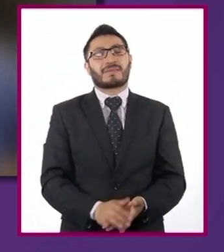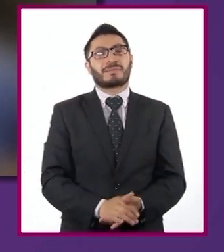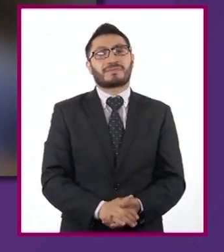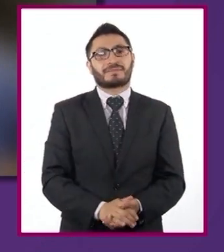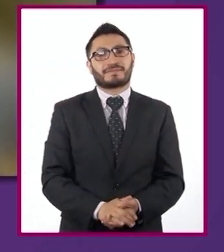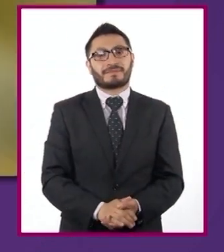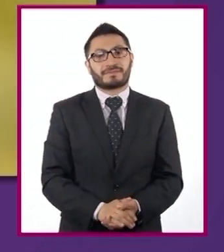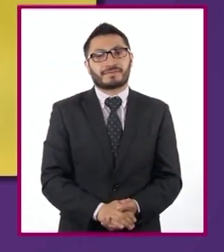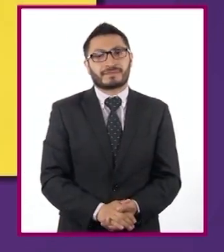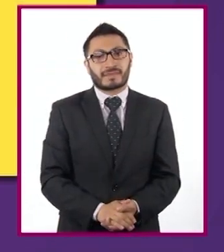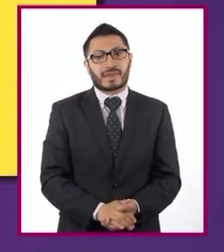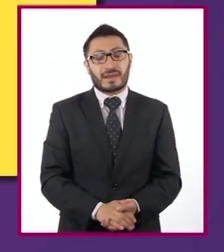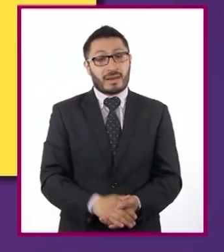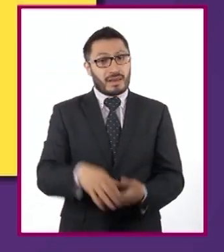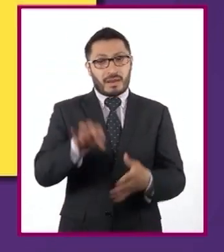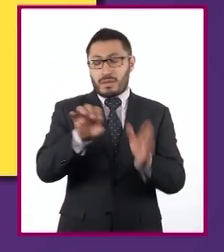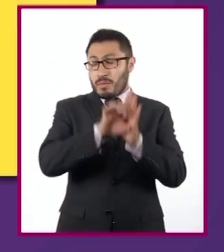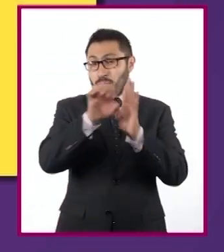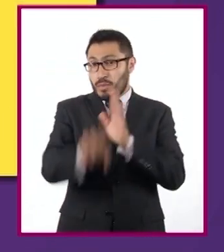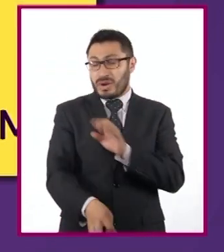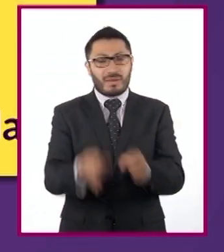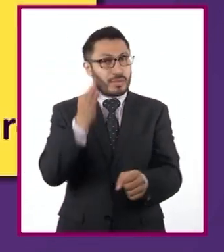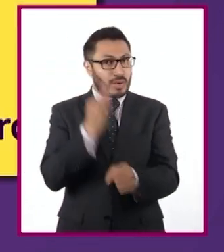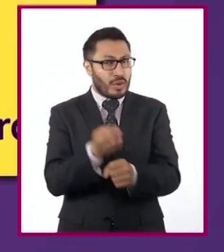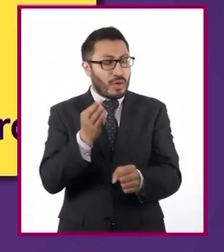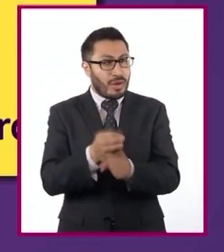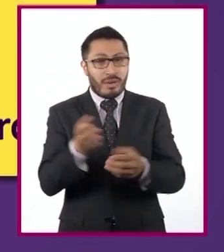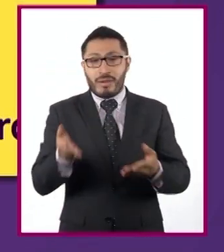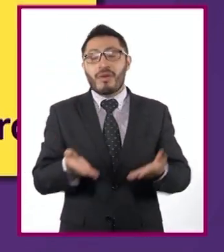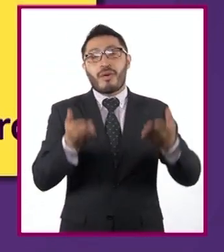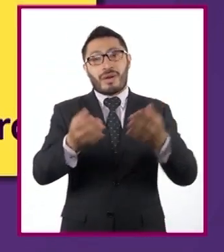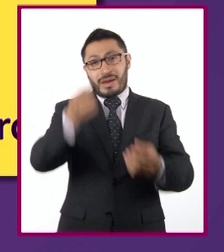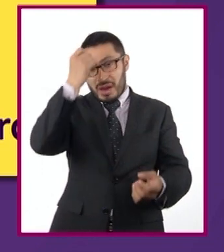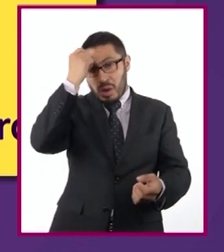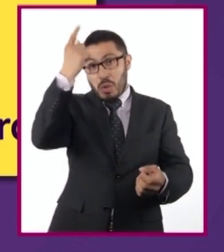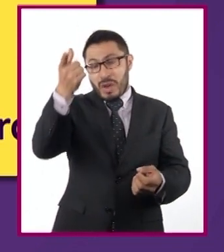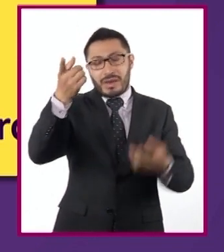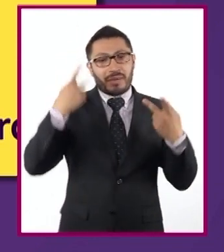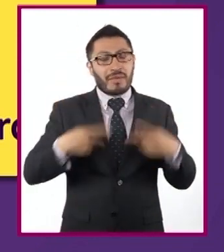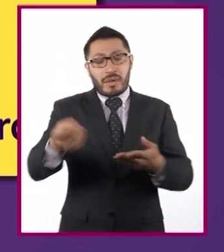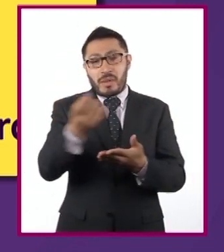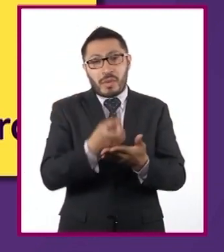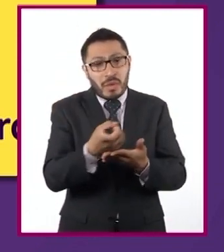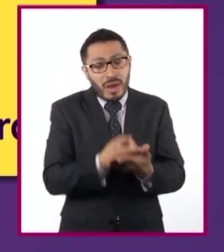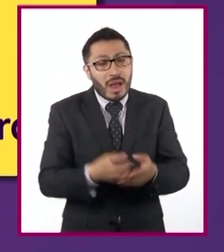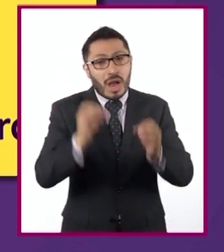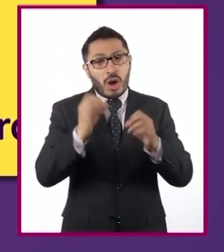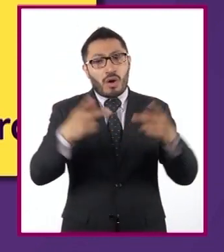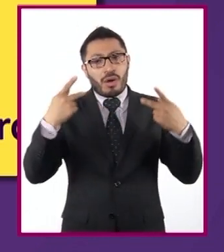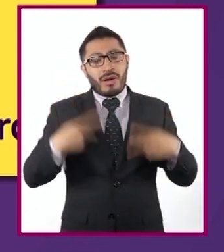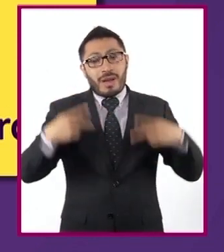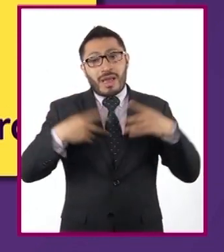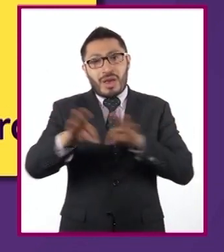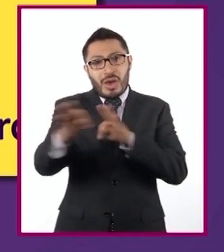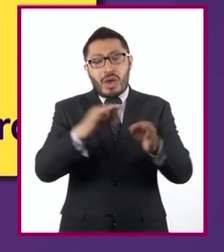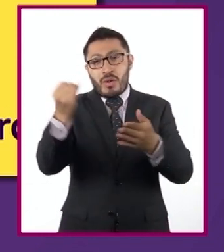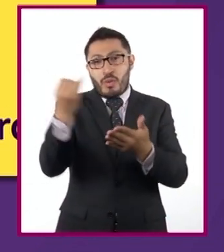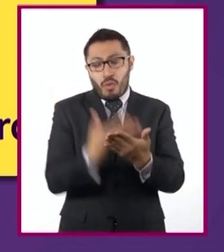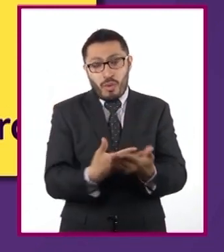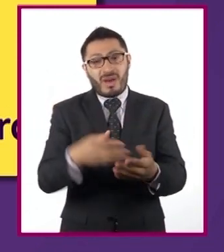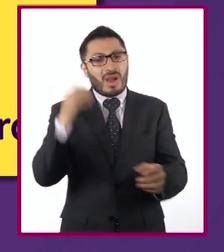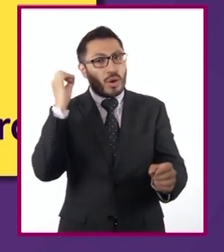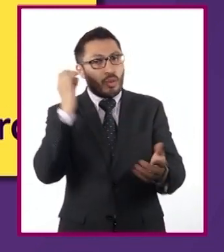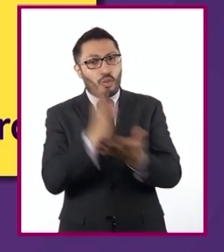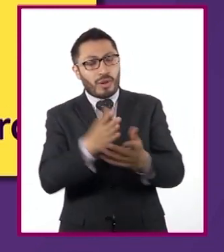marca. En este caso particular, la creatividad del diseñador o el publicista se centraría únicamente